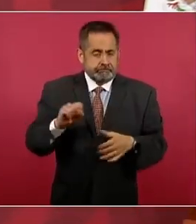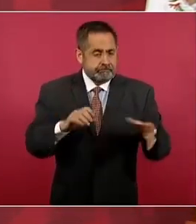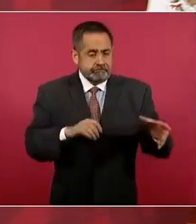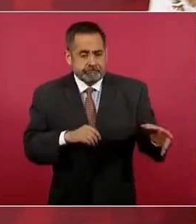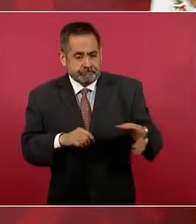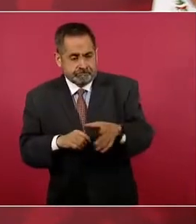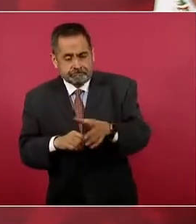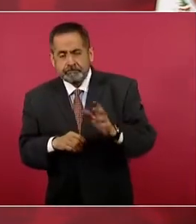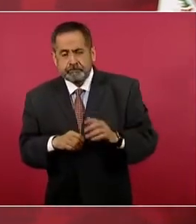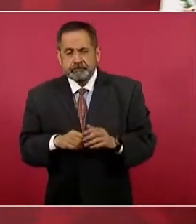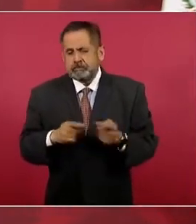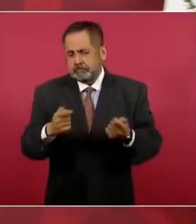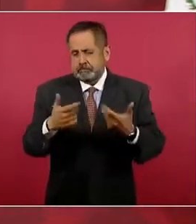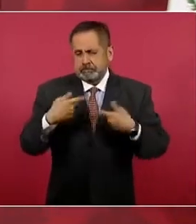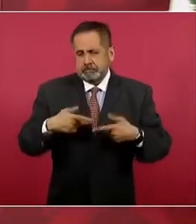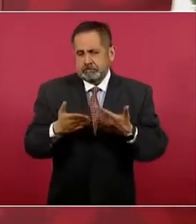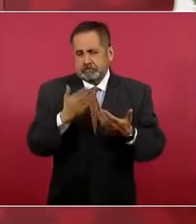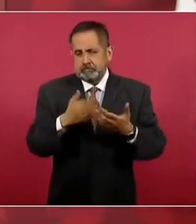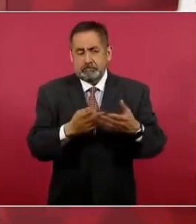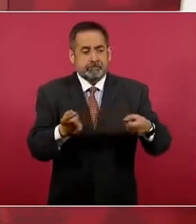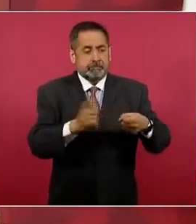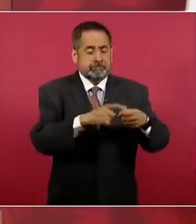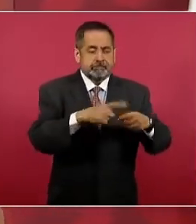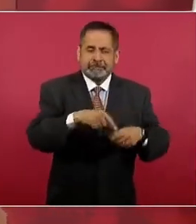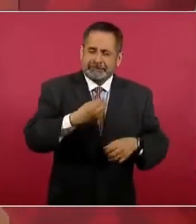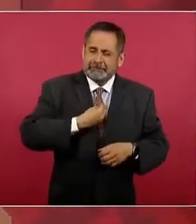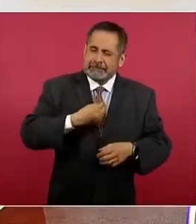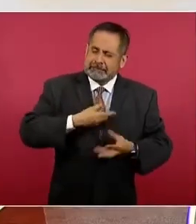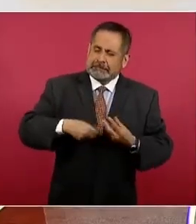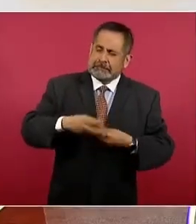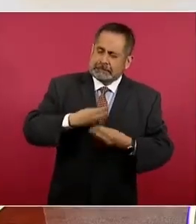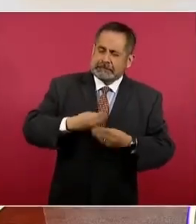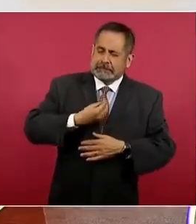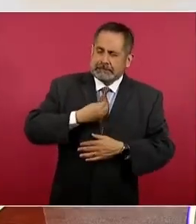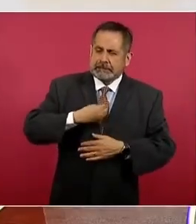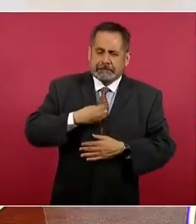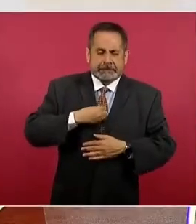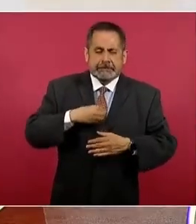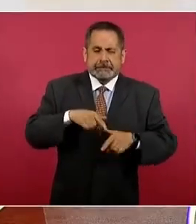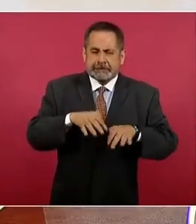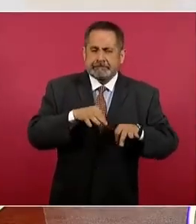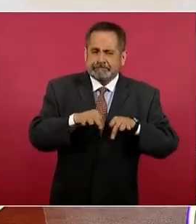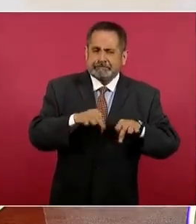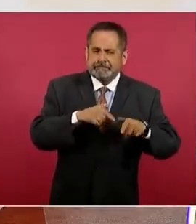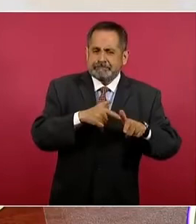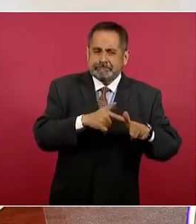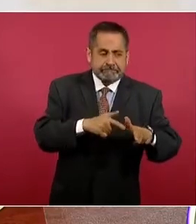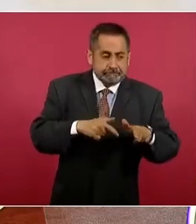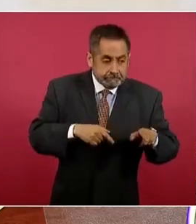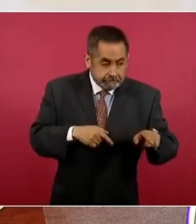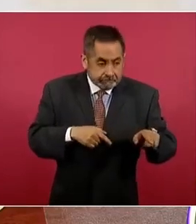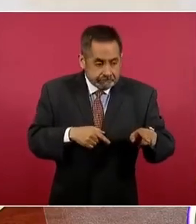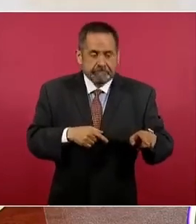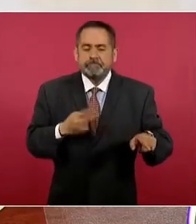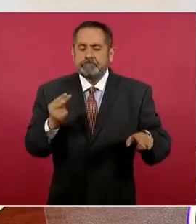pocos trabajadores, pues estaban resistiendo y por eso se les